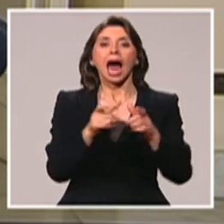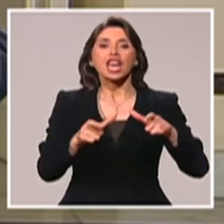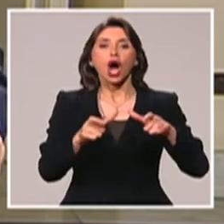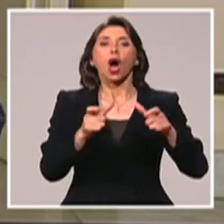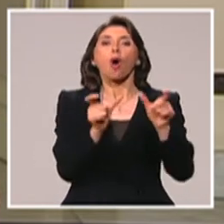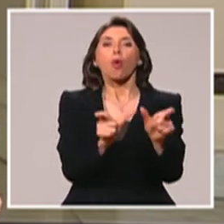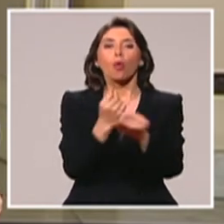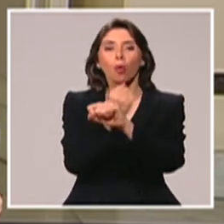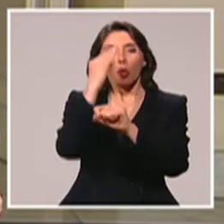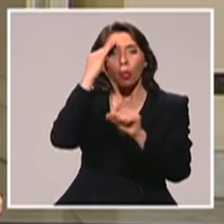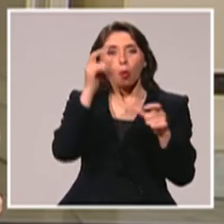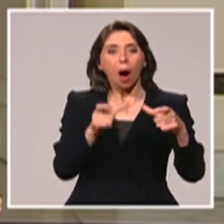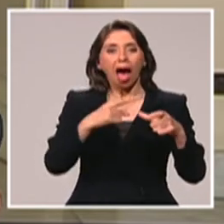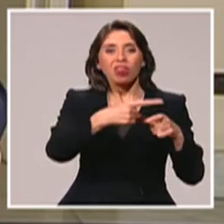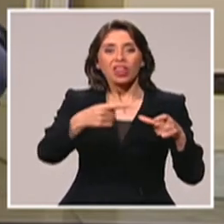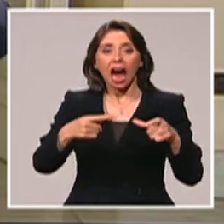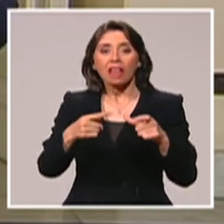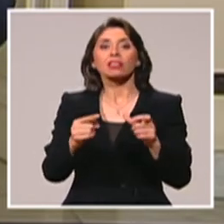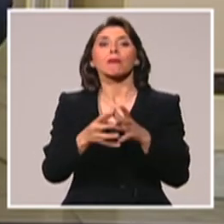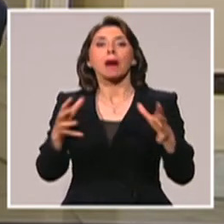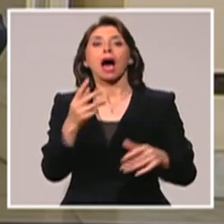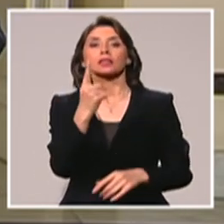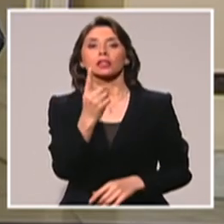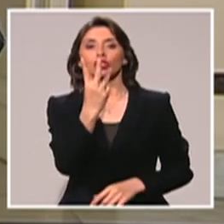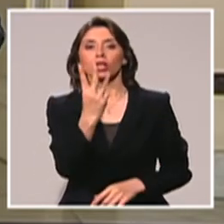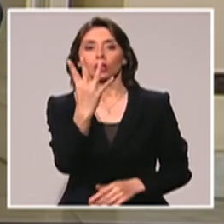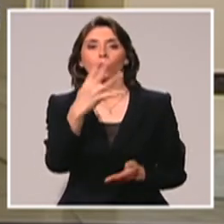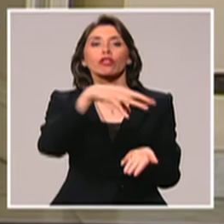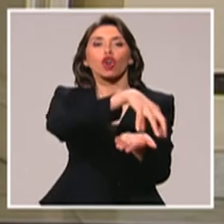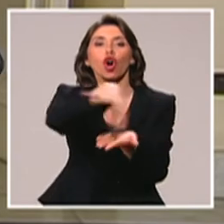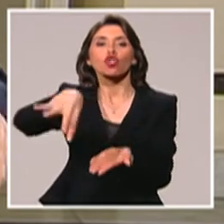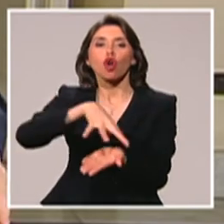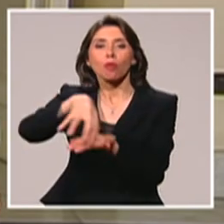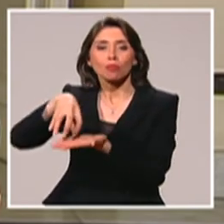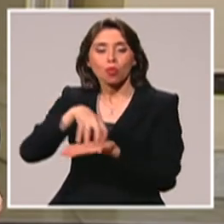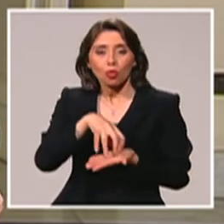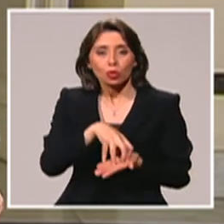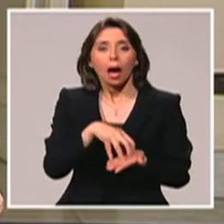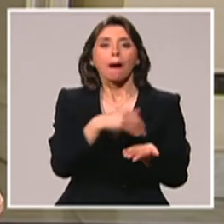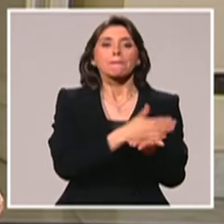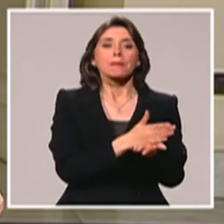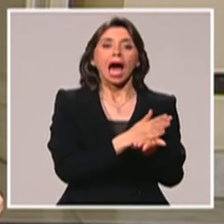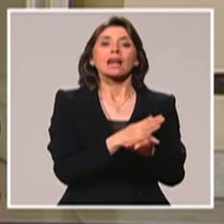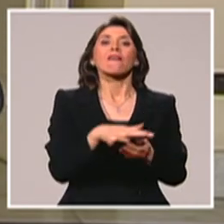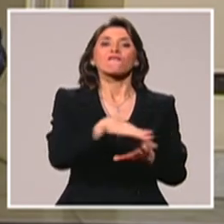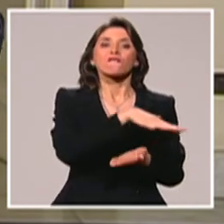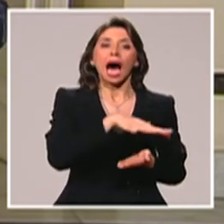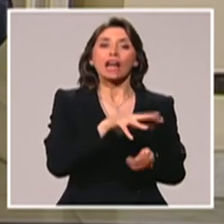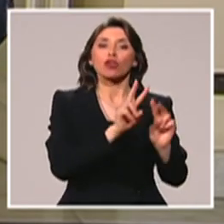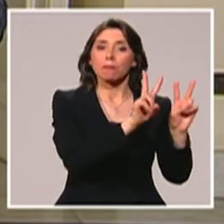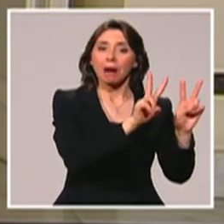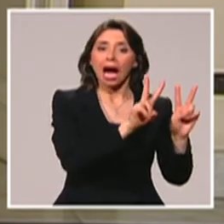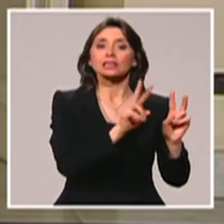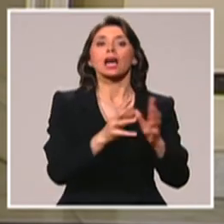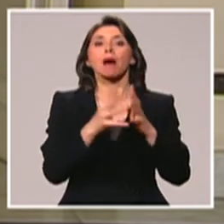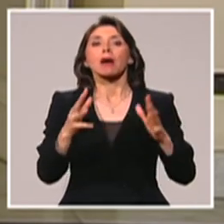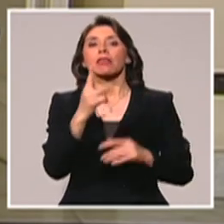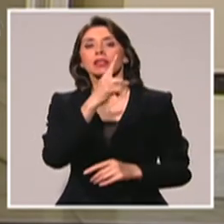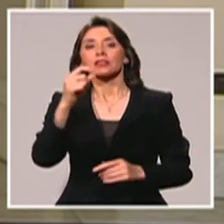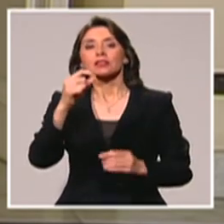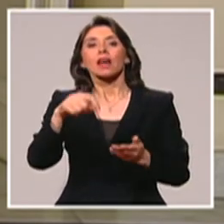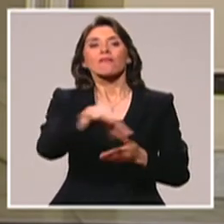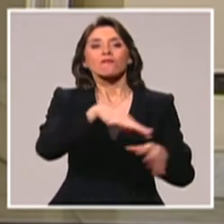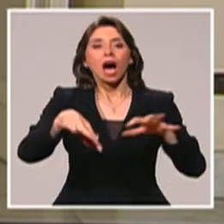134 comunas y del plan barrio en paz a más de 100 barrios vulnerables la mejora en la dignidad